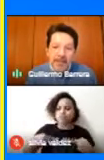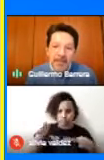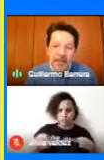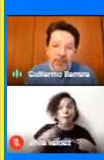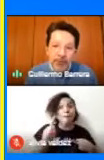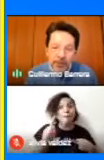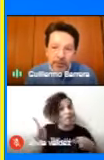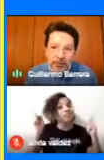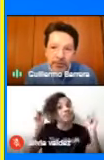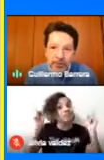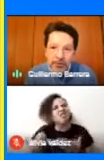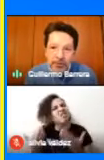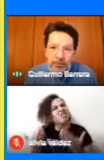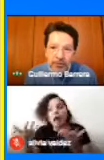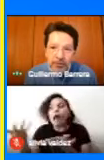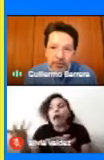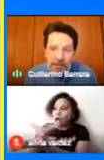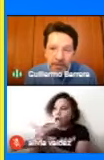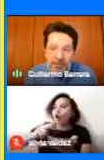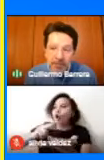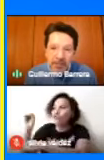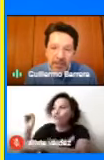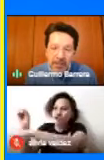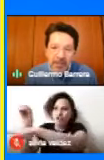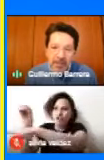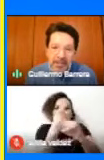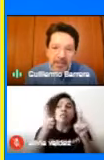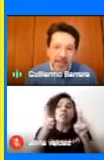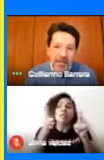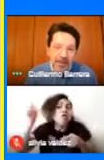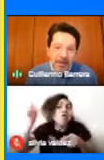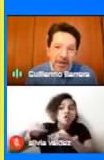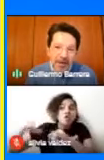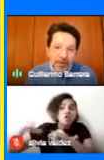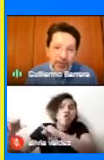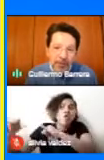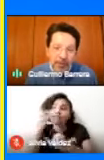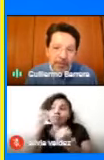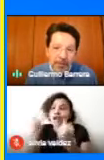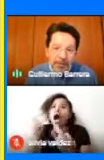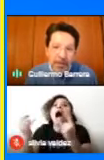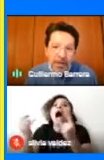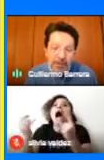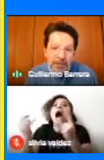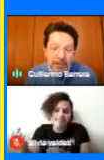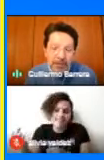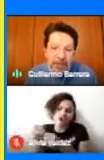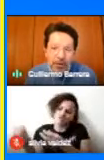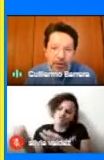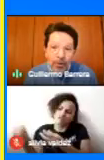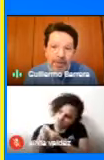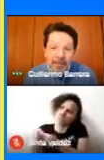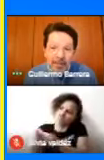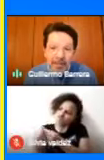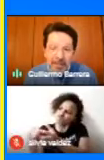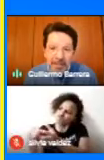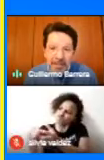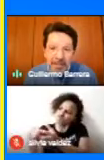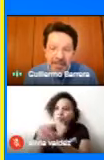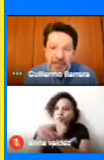también sirve para interactuar con otros que también tengan esos intereses y quieran trabajar conjuntamente por el mismo interés